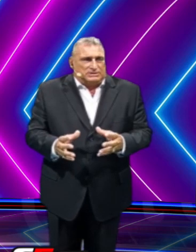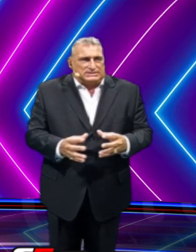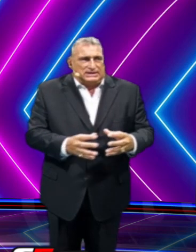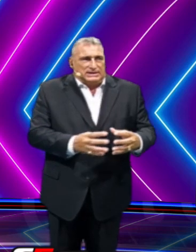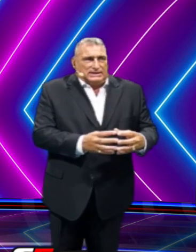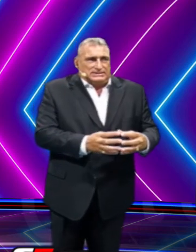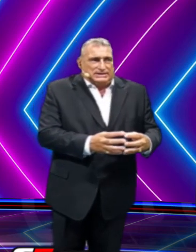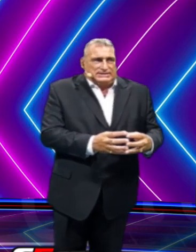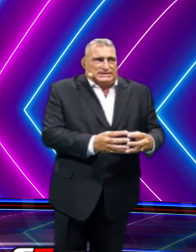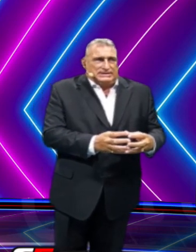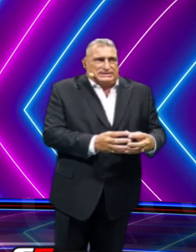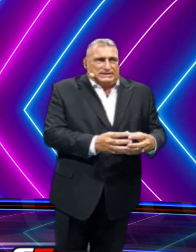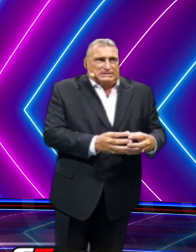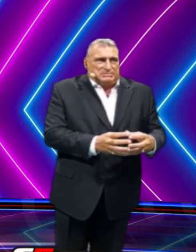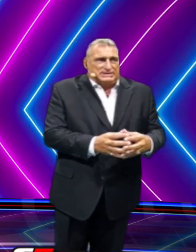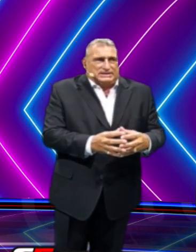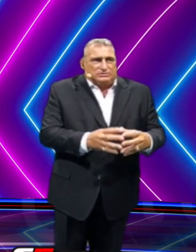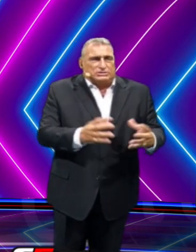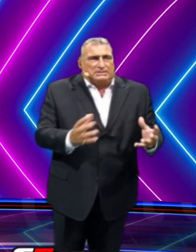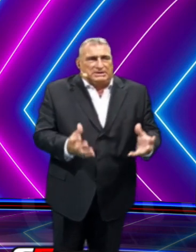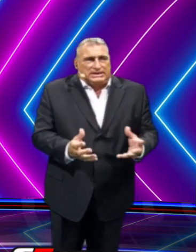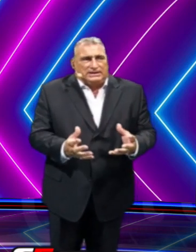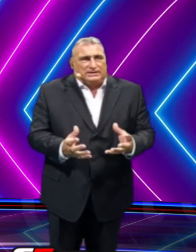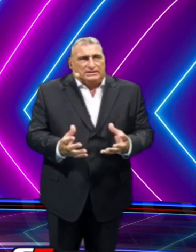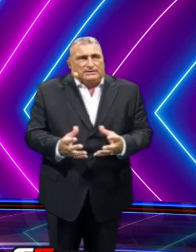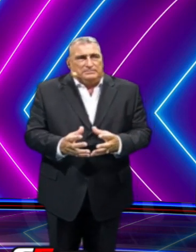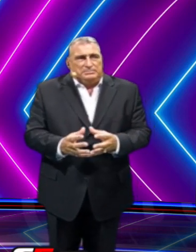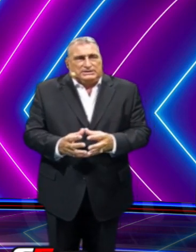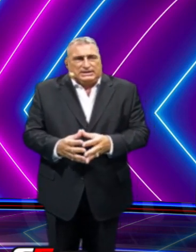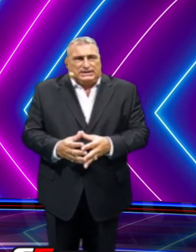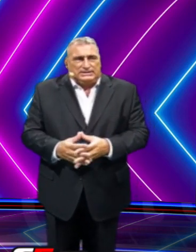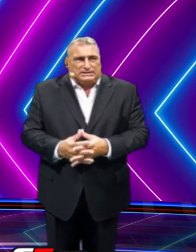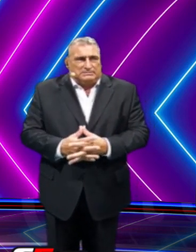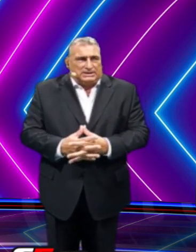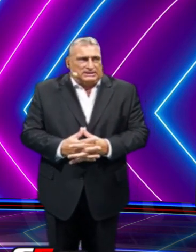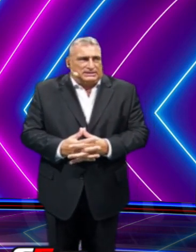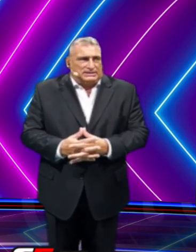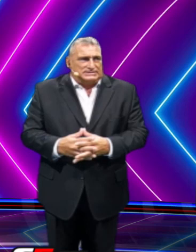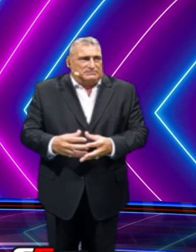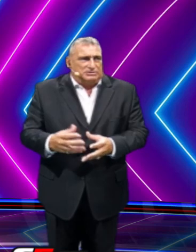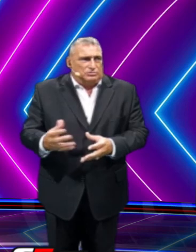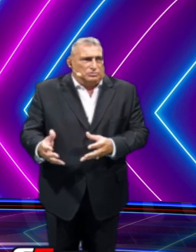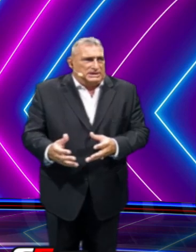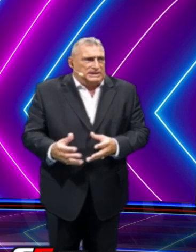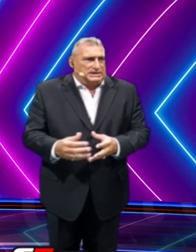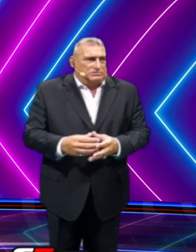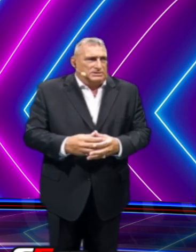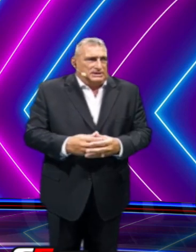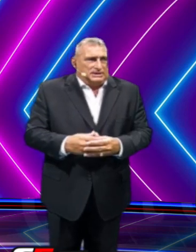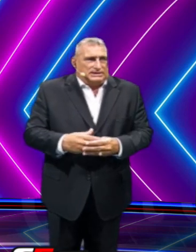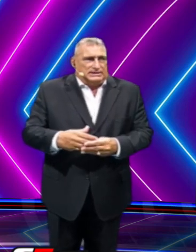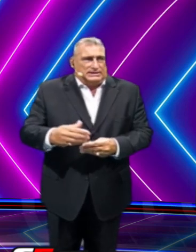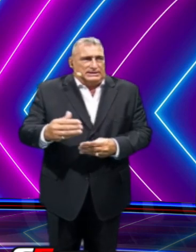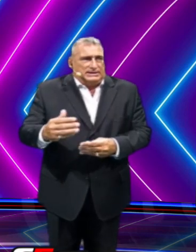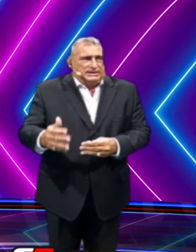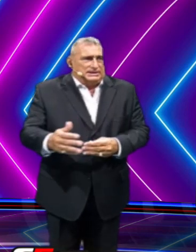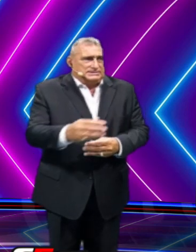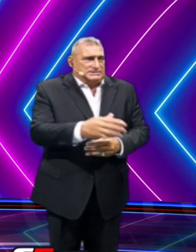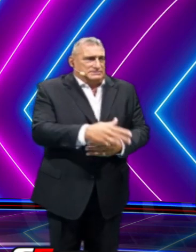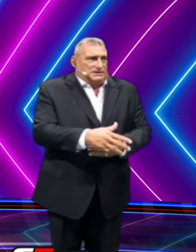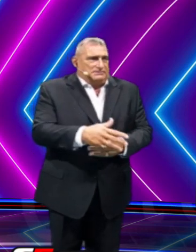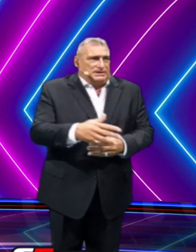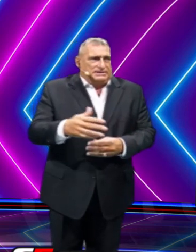porque esa gente piensa de otra manera, piensa en el tema de la servidumbre, de cómo, que la negra